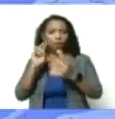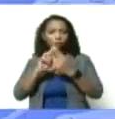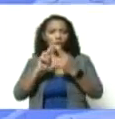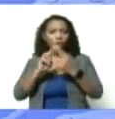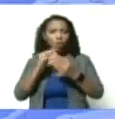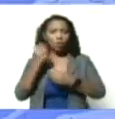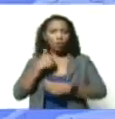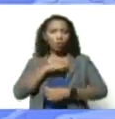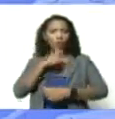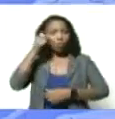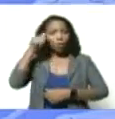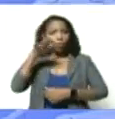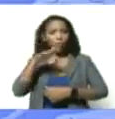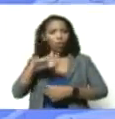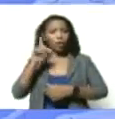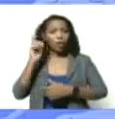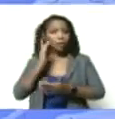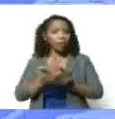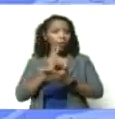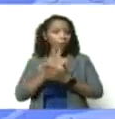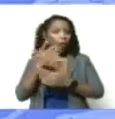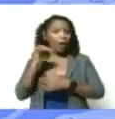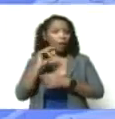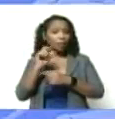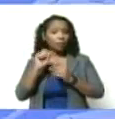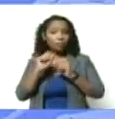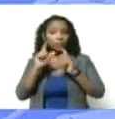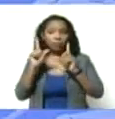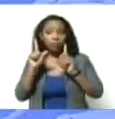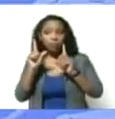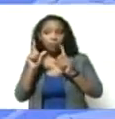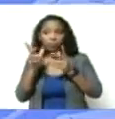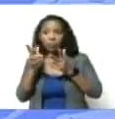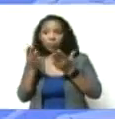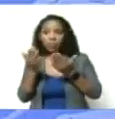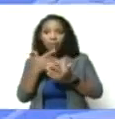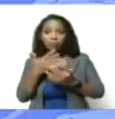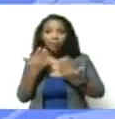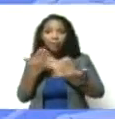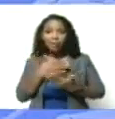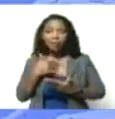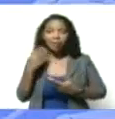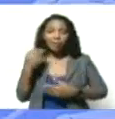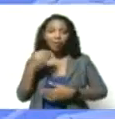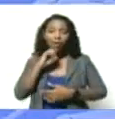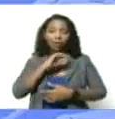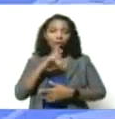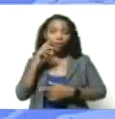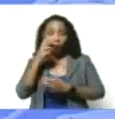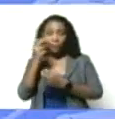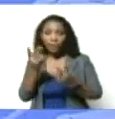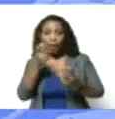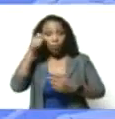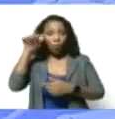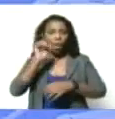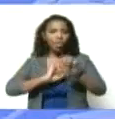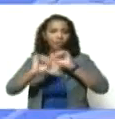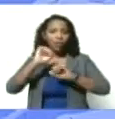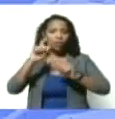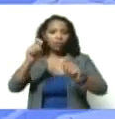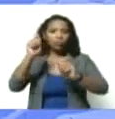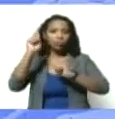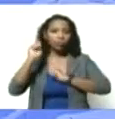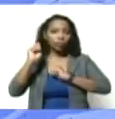conocimiento de nuestro pueblo, que siempre está ávido de sabiduría e historia. Se invita al pueblo a defender su